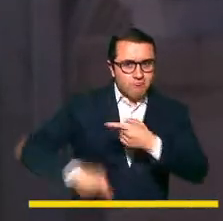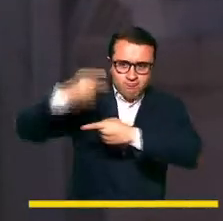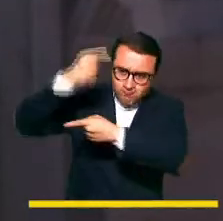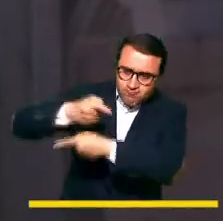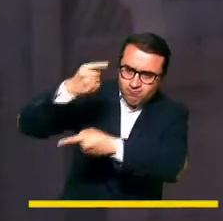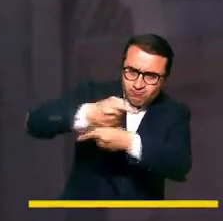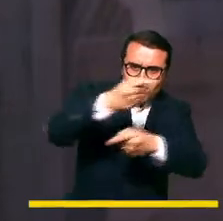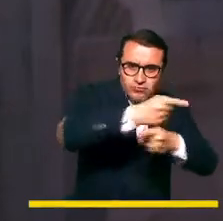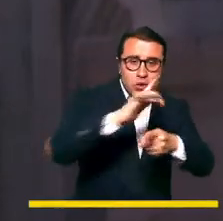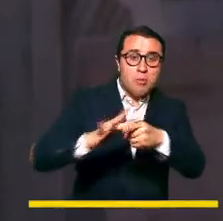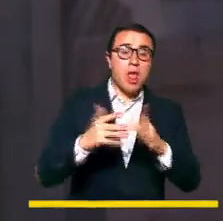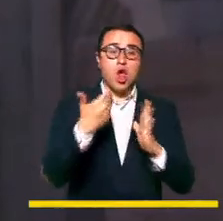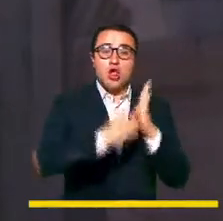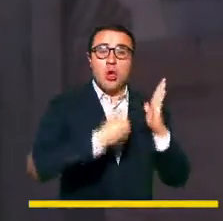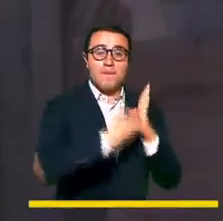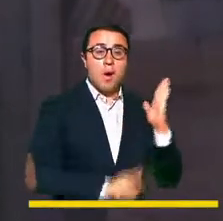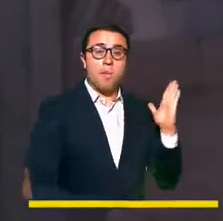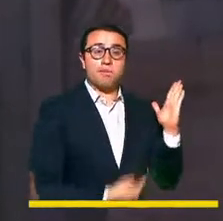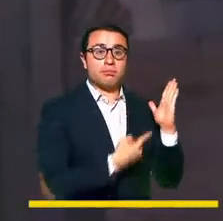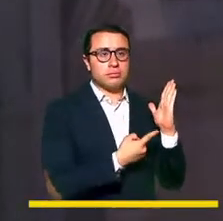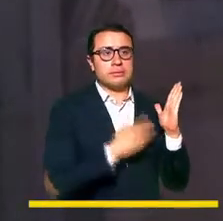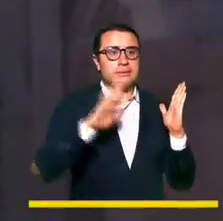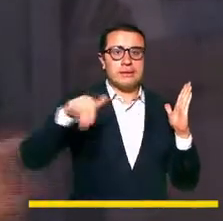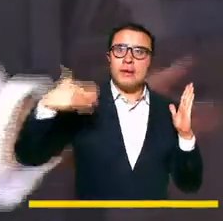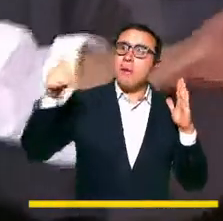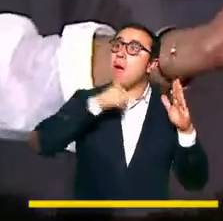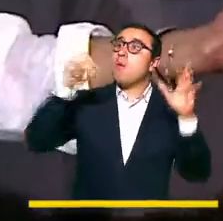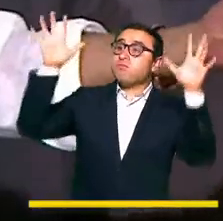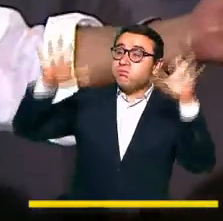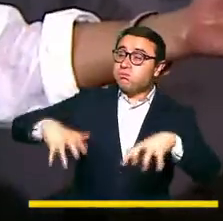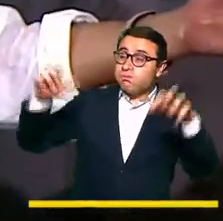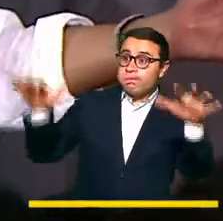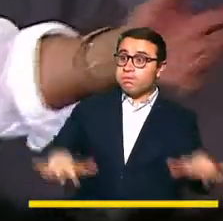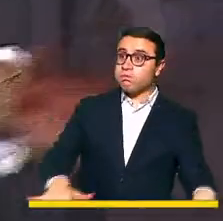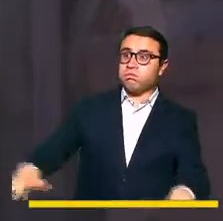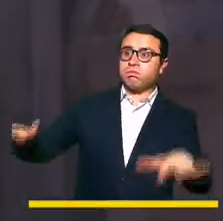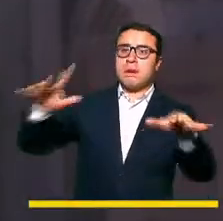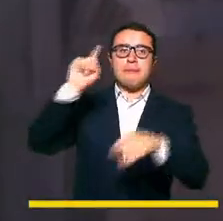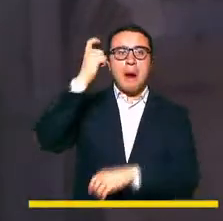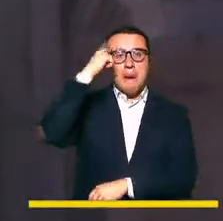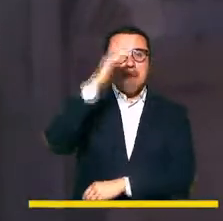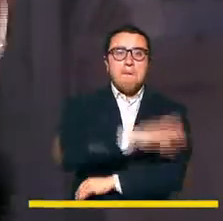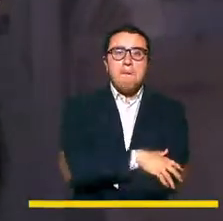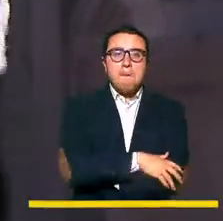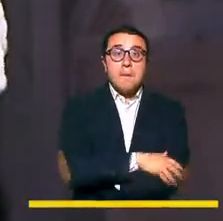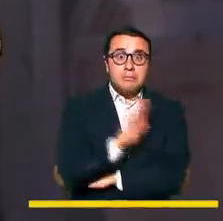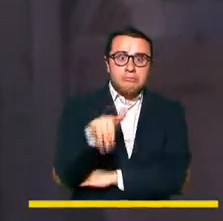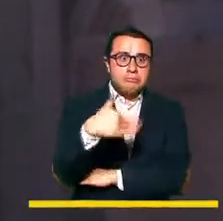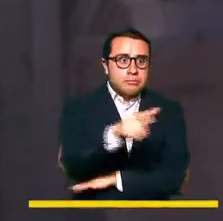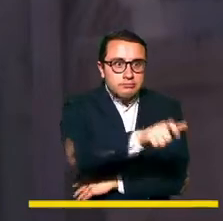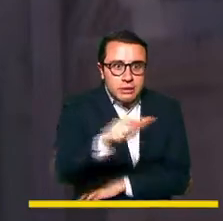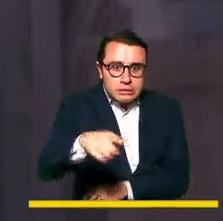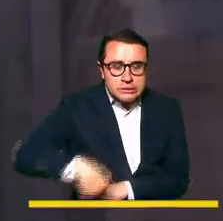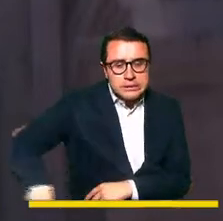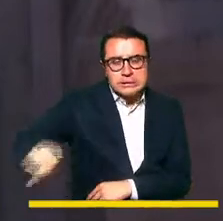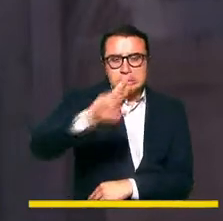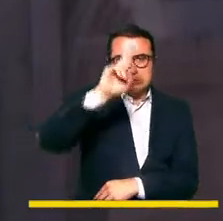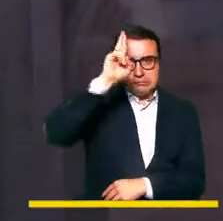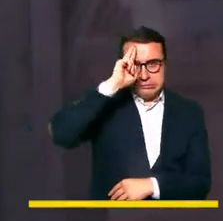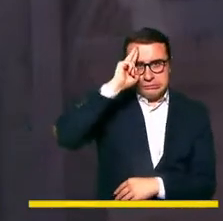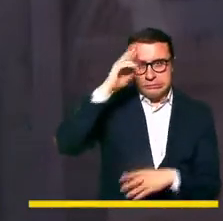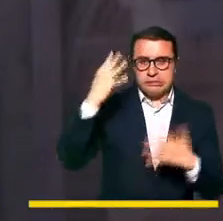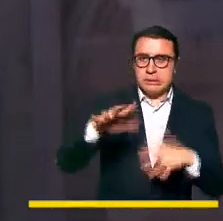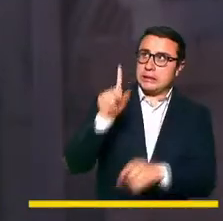no dejarlo en los papeles, porque cuando llegue la otra inundación, no hemos hecho nada. Y ahí sí la gente tiene razón